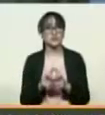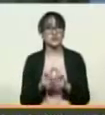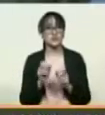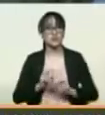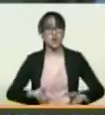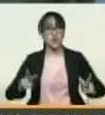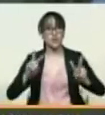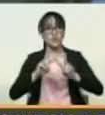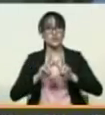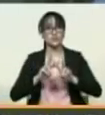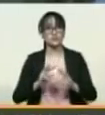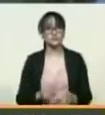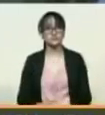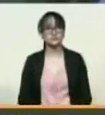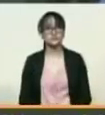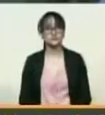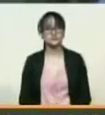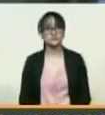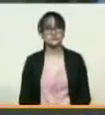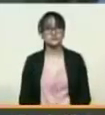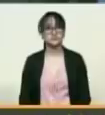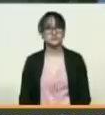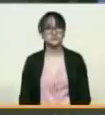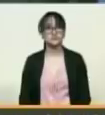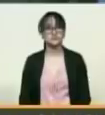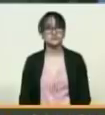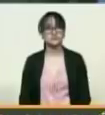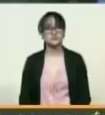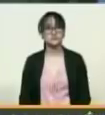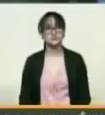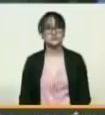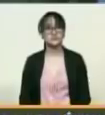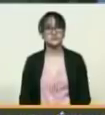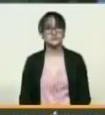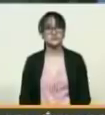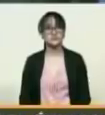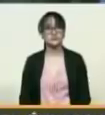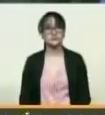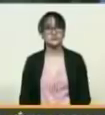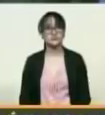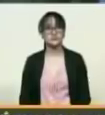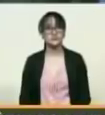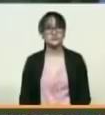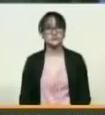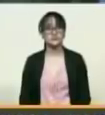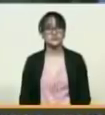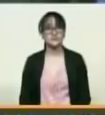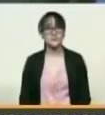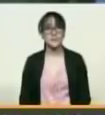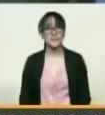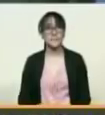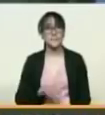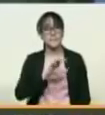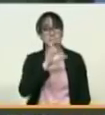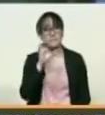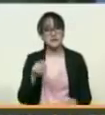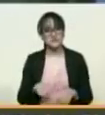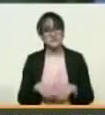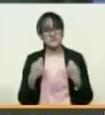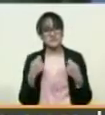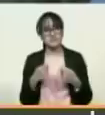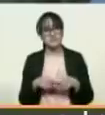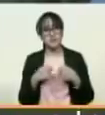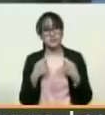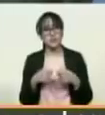Unidas. Eso sencillamente será enfrentado por los países que son víctimas de estas medidas